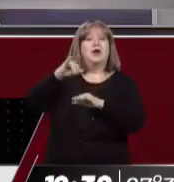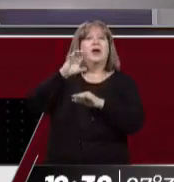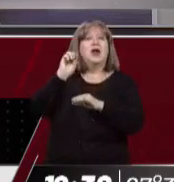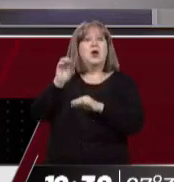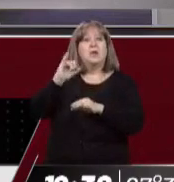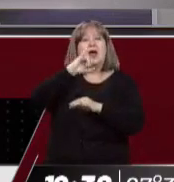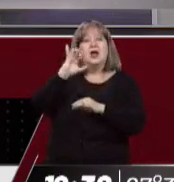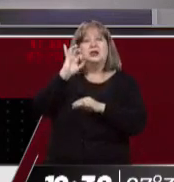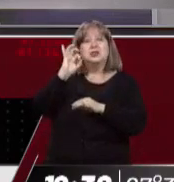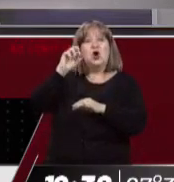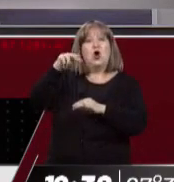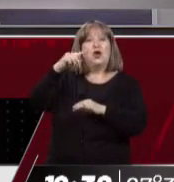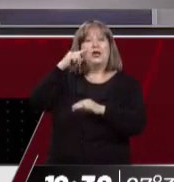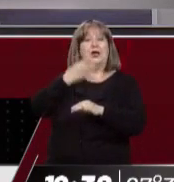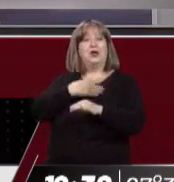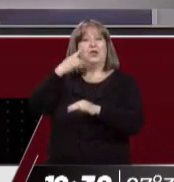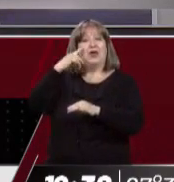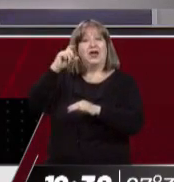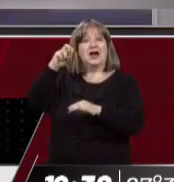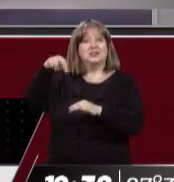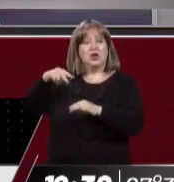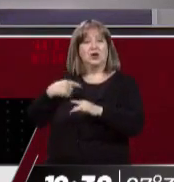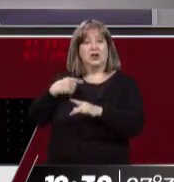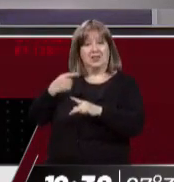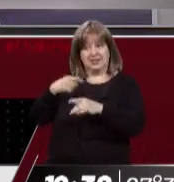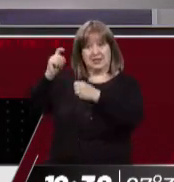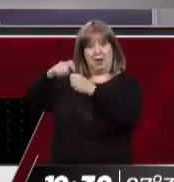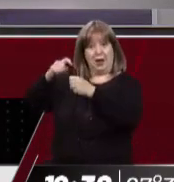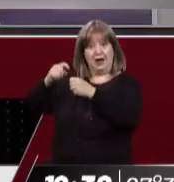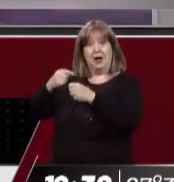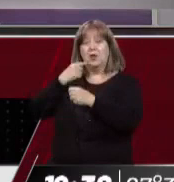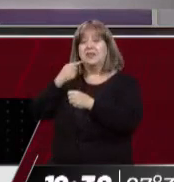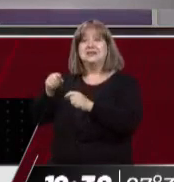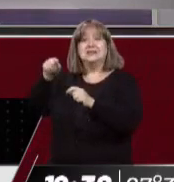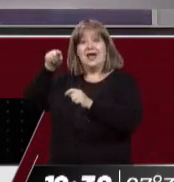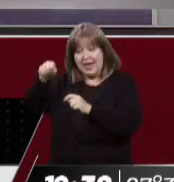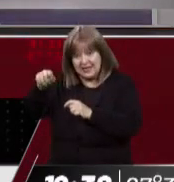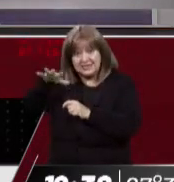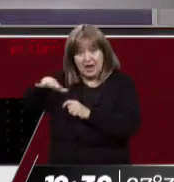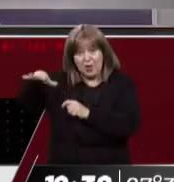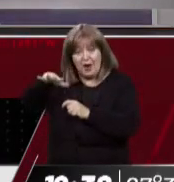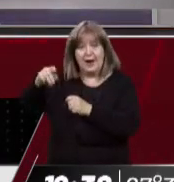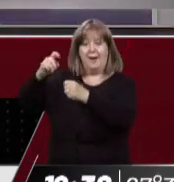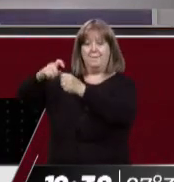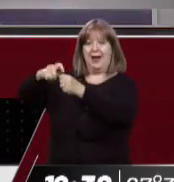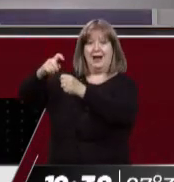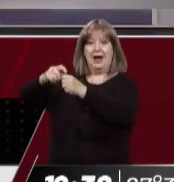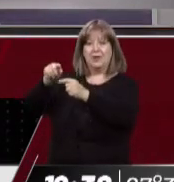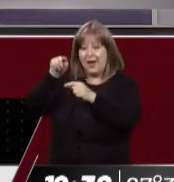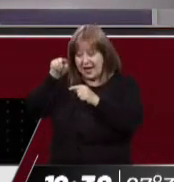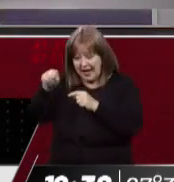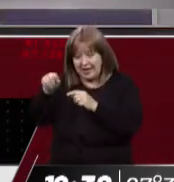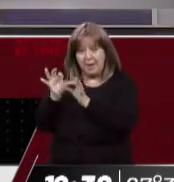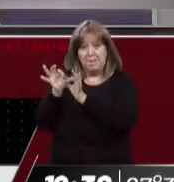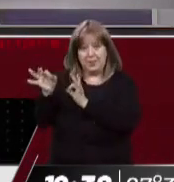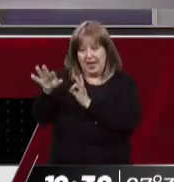es, Ojeda ofrece un porcentaje del territorio malargüino y dice, solamente en estos sectores, en estos márgenes,